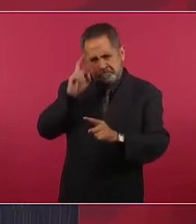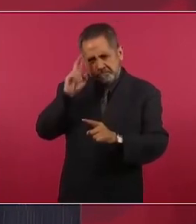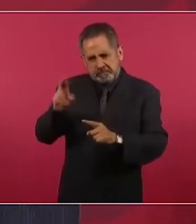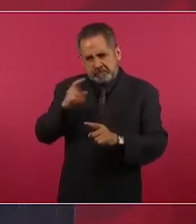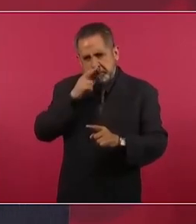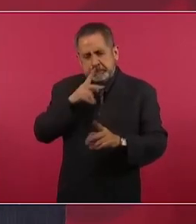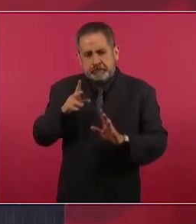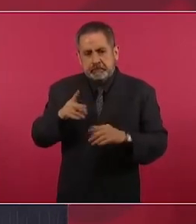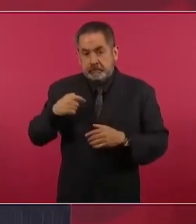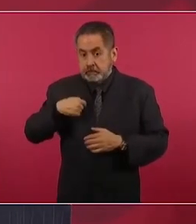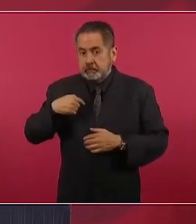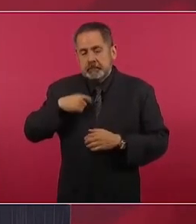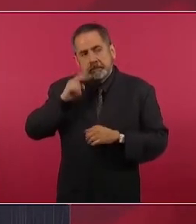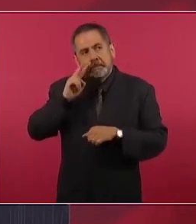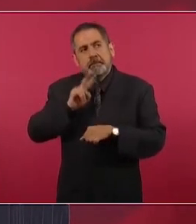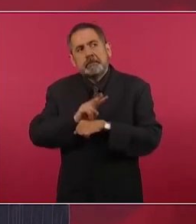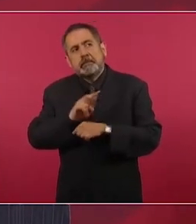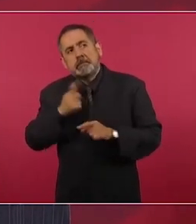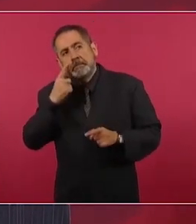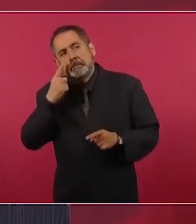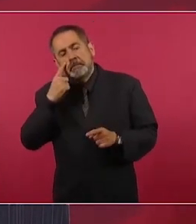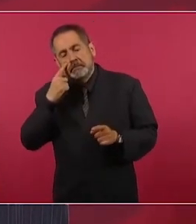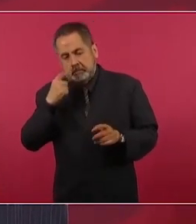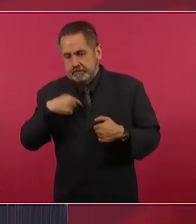He estado pendiente